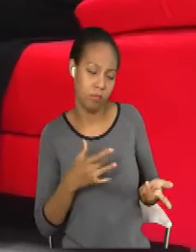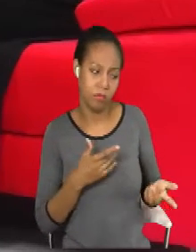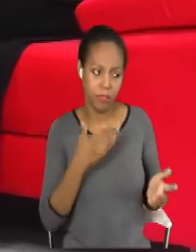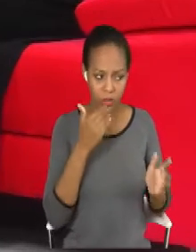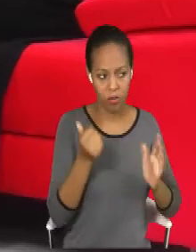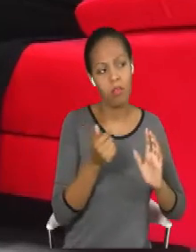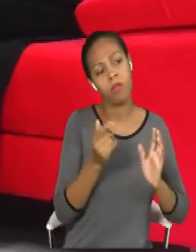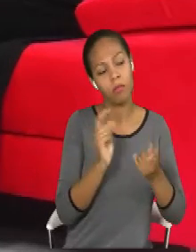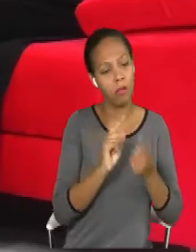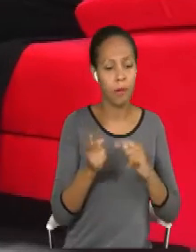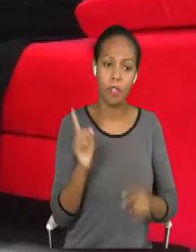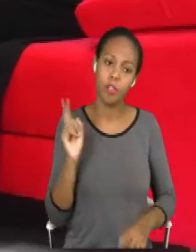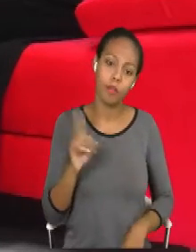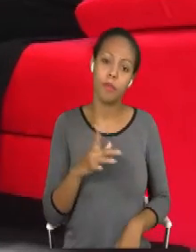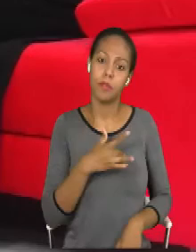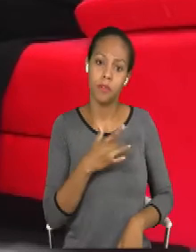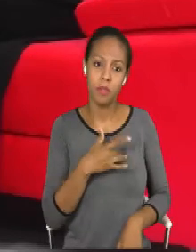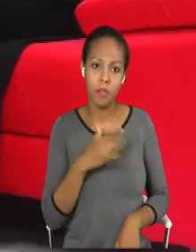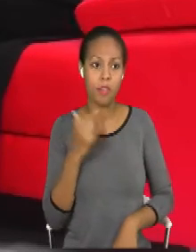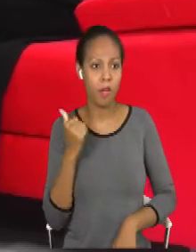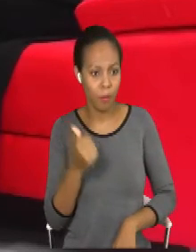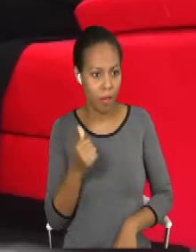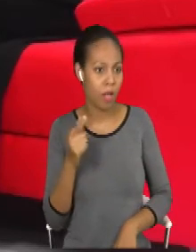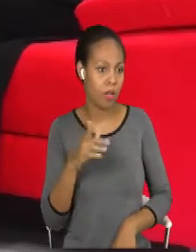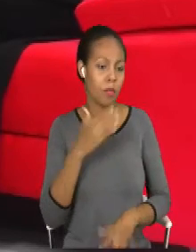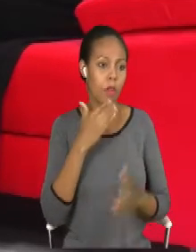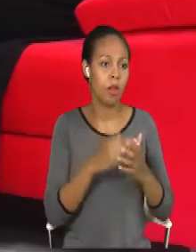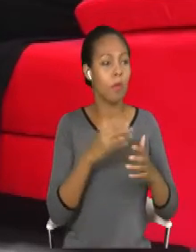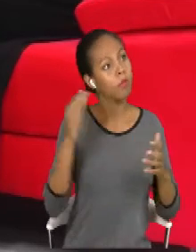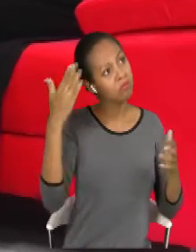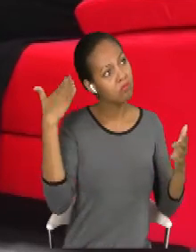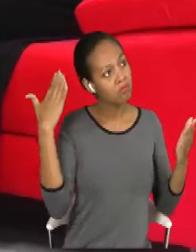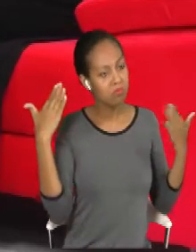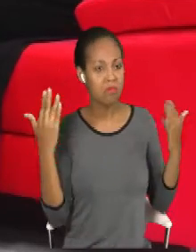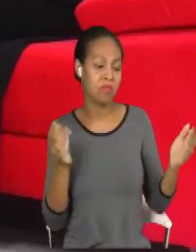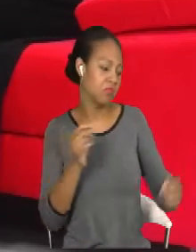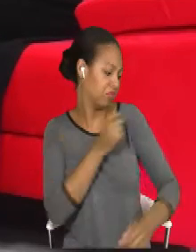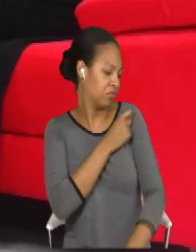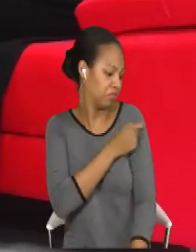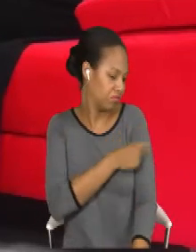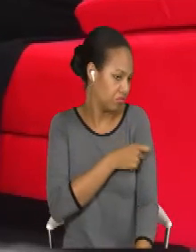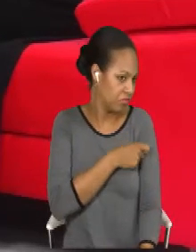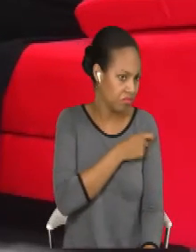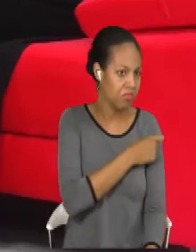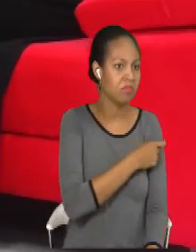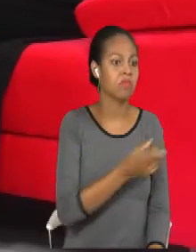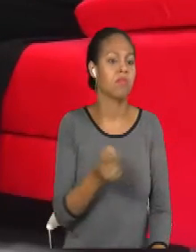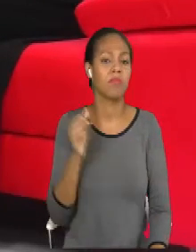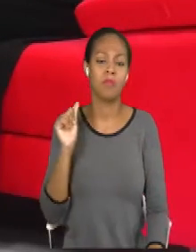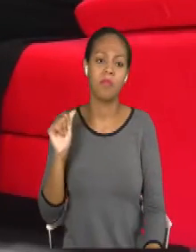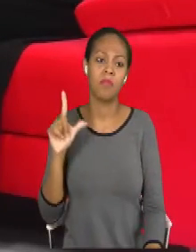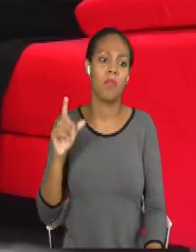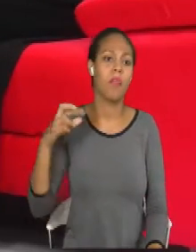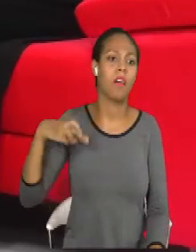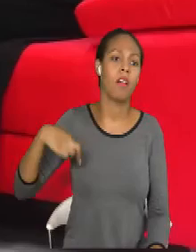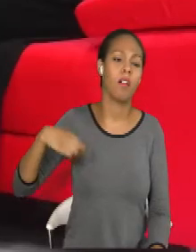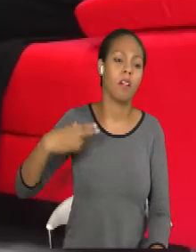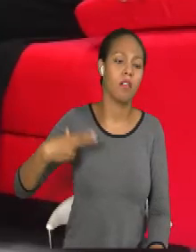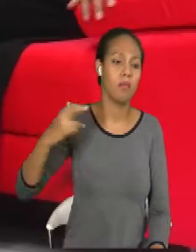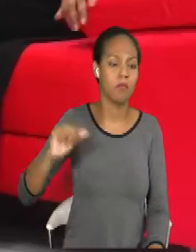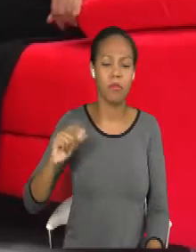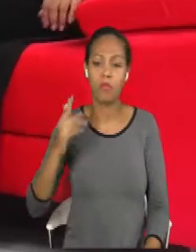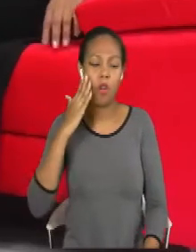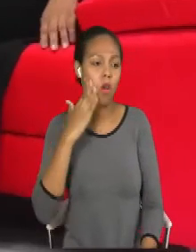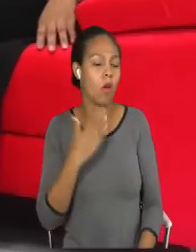la persona se puede sentir cómoda, puede ir con el pelo teñido, puede ir con piercings, tatuajes. O sea, Alfa acepta a todos los jóvenes tal y como